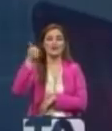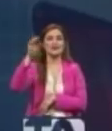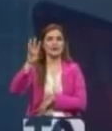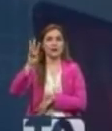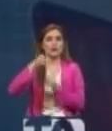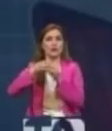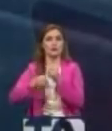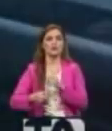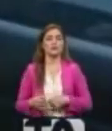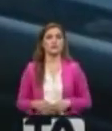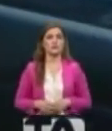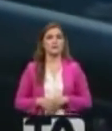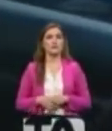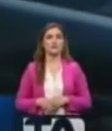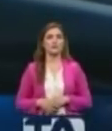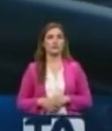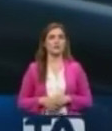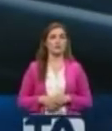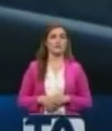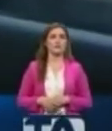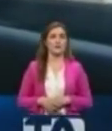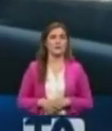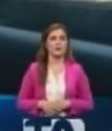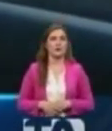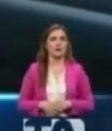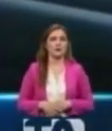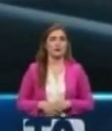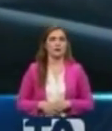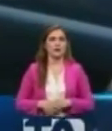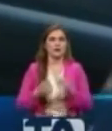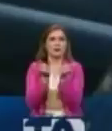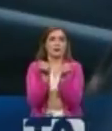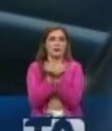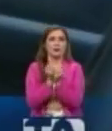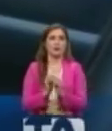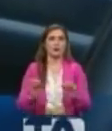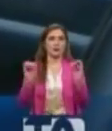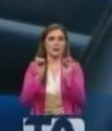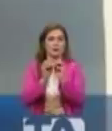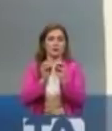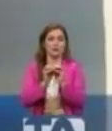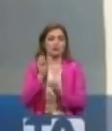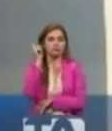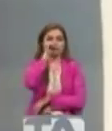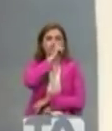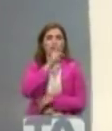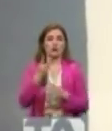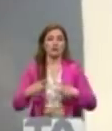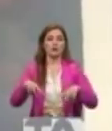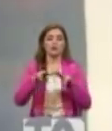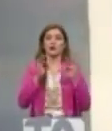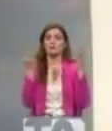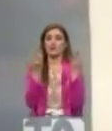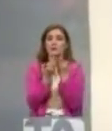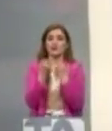con 16 centavos. Bueno, pues ahí sí nos vamos a apretar un poquito porque para nosotros el incremento sí es un poco considerable. Pero este monto que para esta